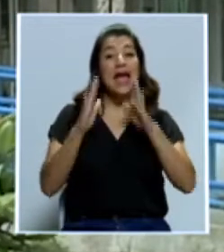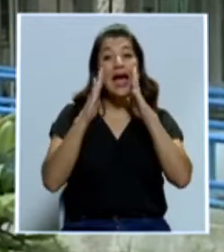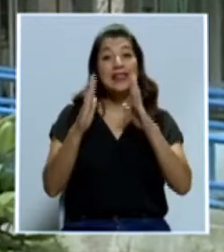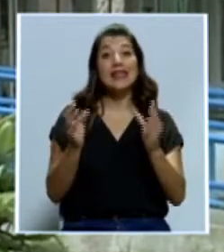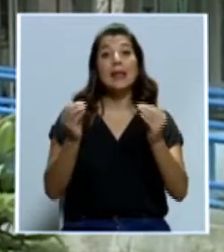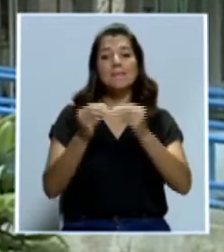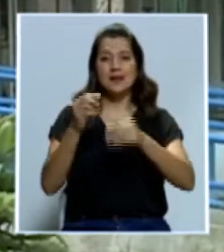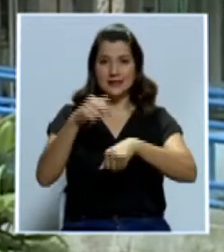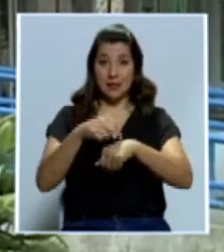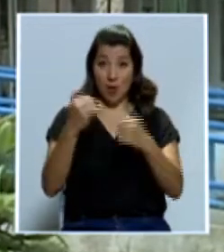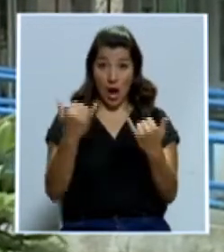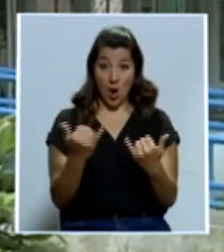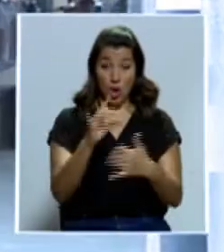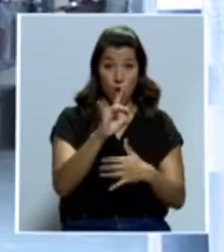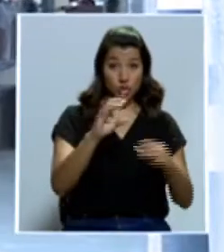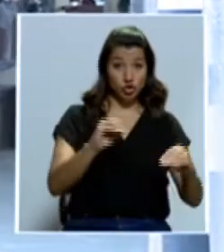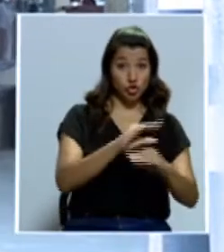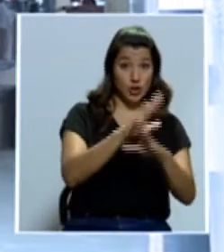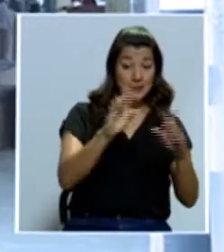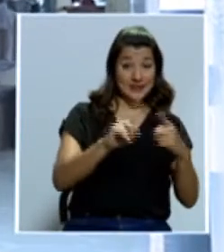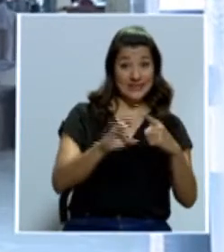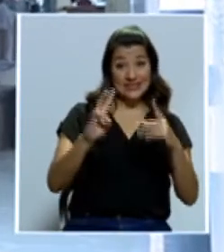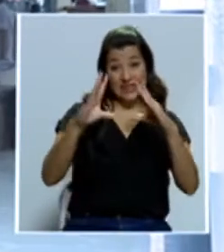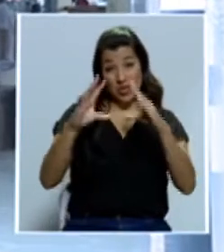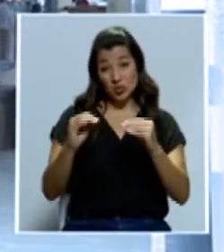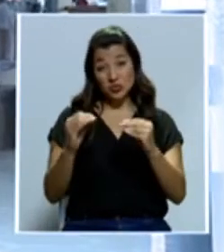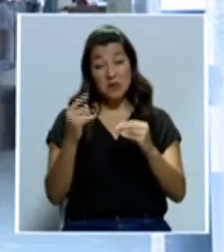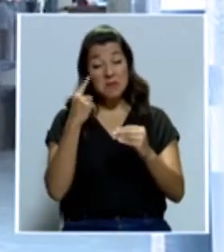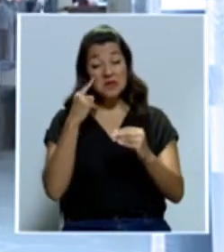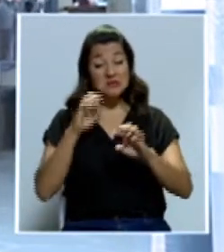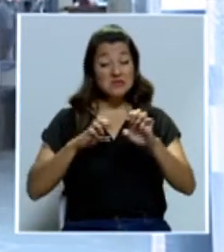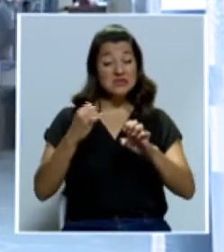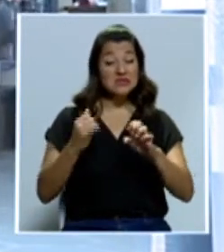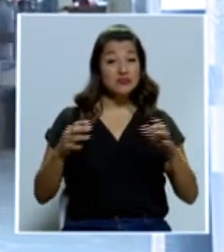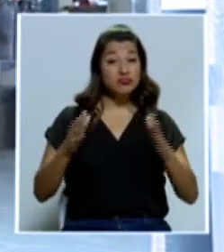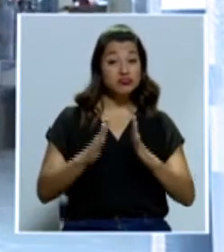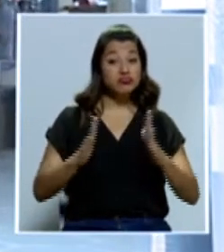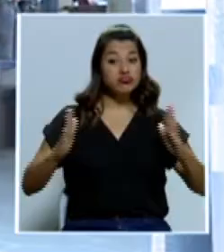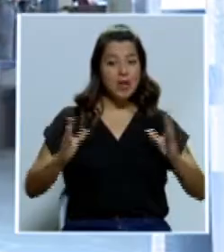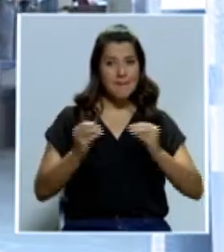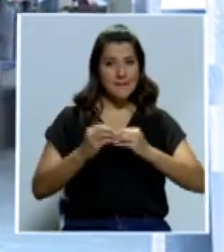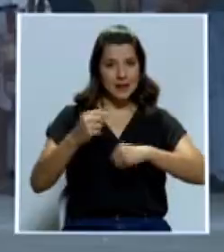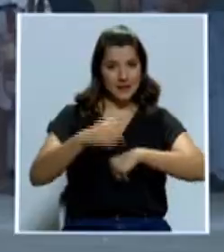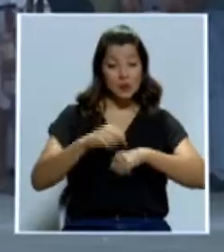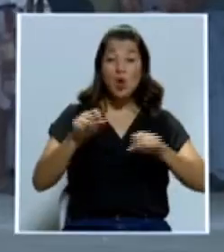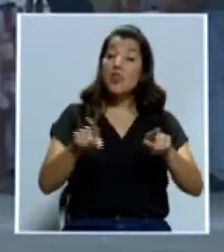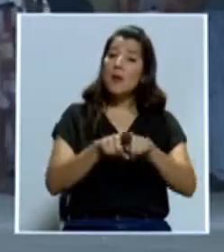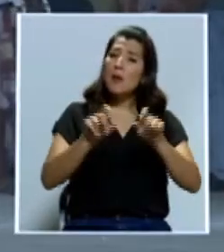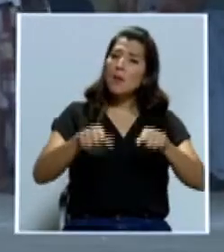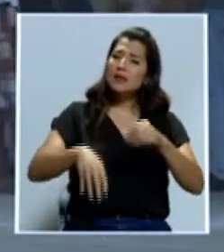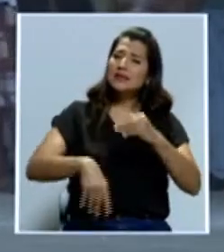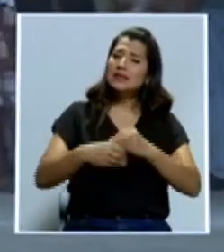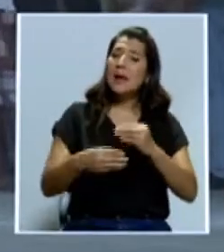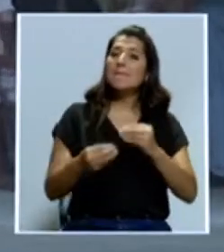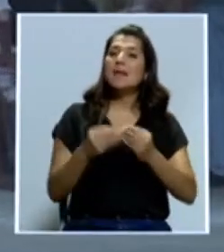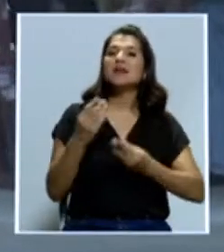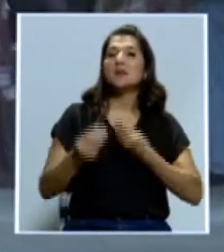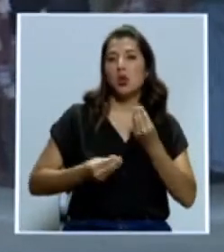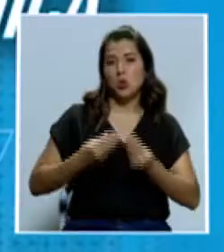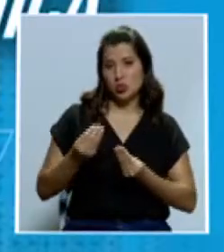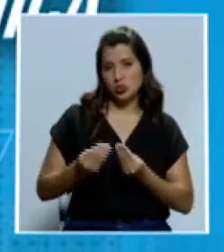Actualmente se atiende de 8 de la mañana a 7 de la noche. Además, se podría incluir más productos para la venta de lo que tradicionalmente se tiene en el